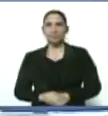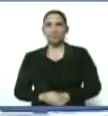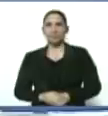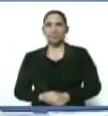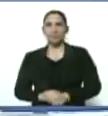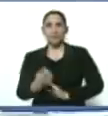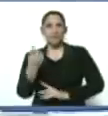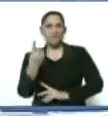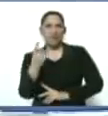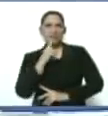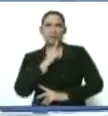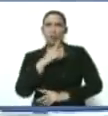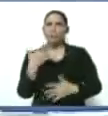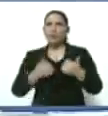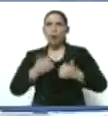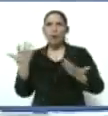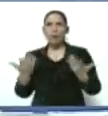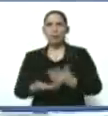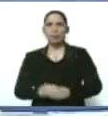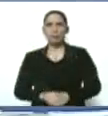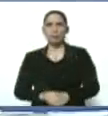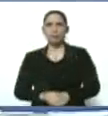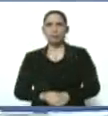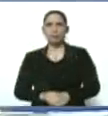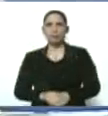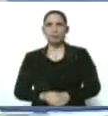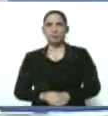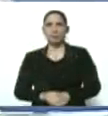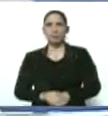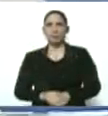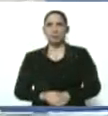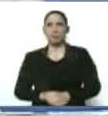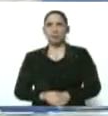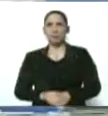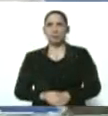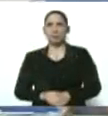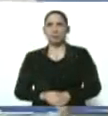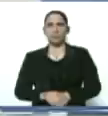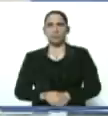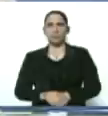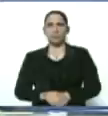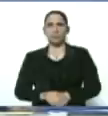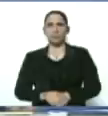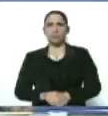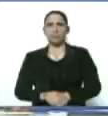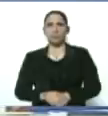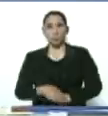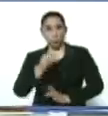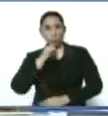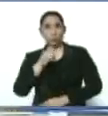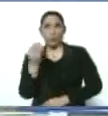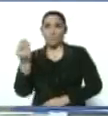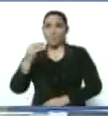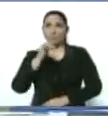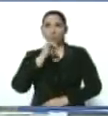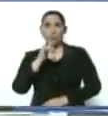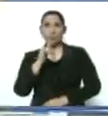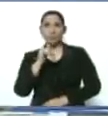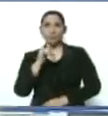Falta el nombre, Marcos Torres. Aquí está, pues. Noticias, noticias, noticias. Otra noticia,